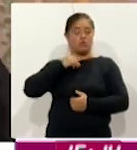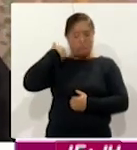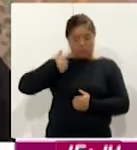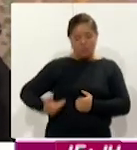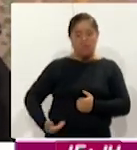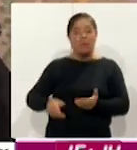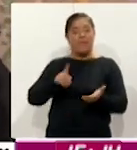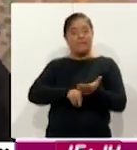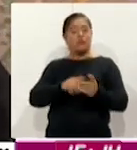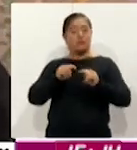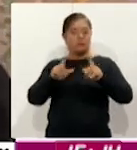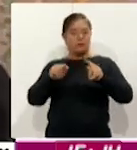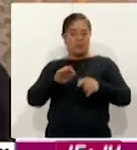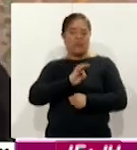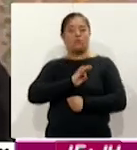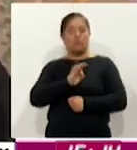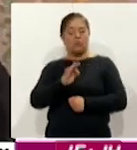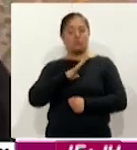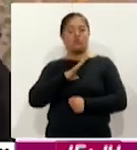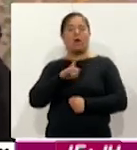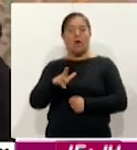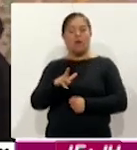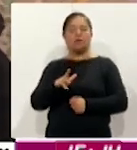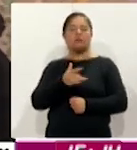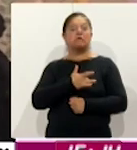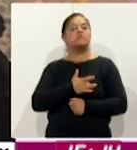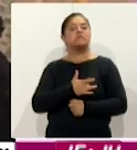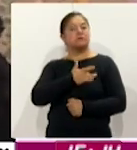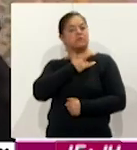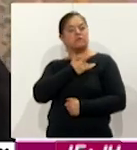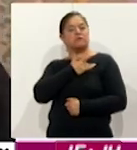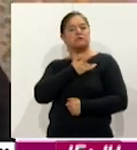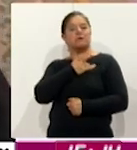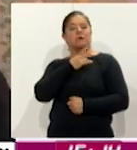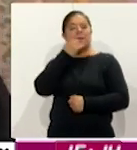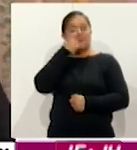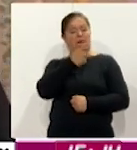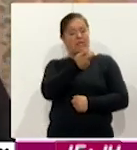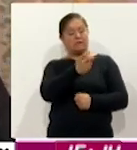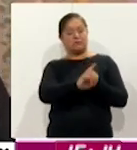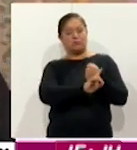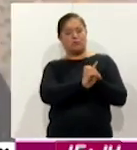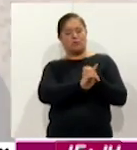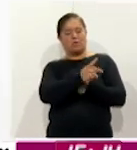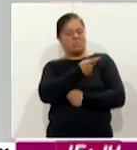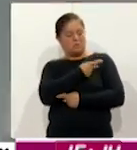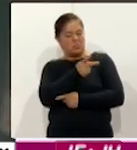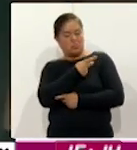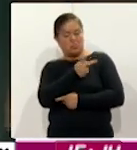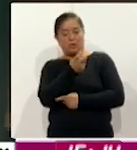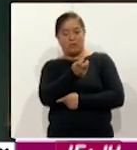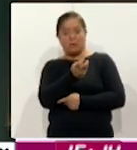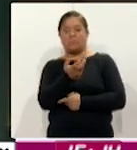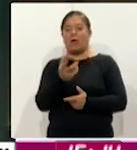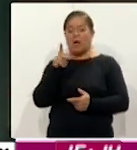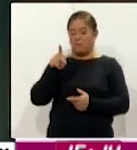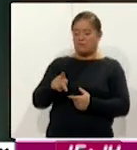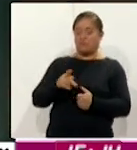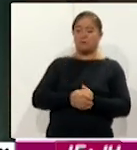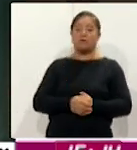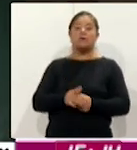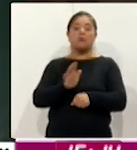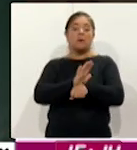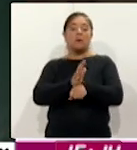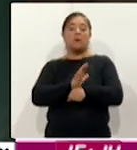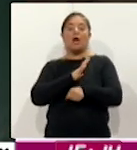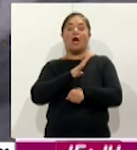en el estado tengamos mejores condiciones de abatir esta pobreza menstrual. El cortometraje se